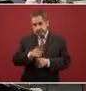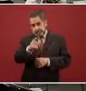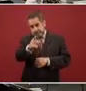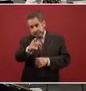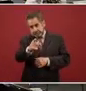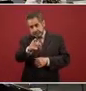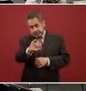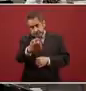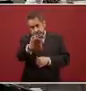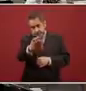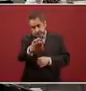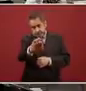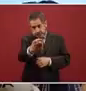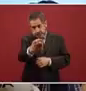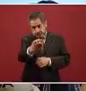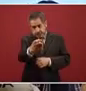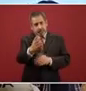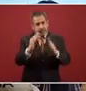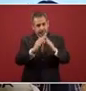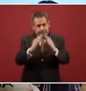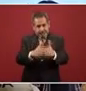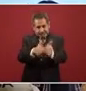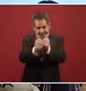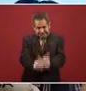oyendo para decirle, quédese en casa